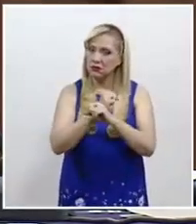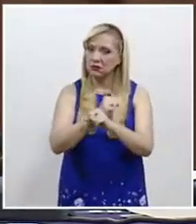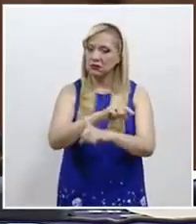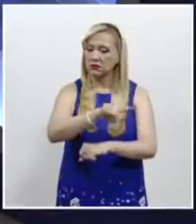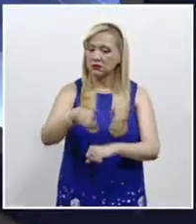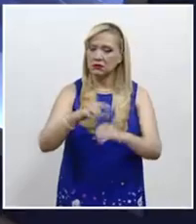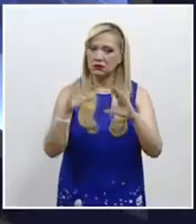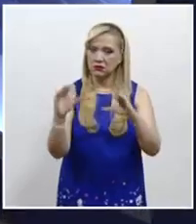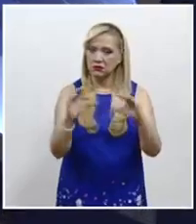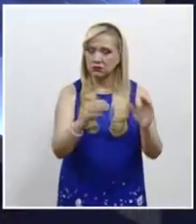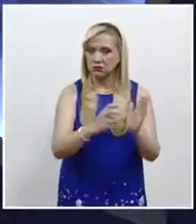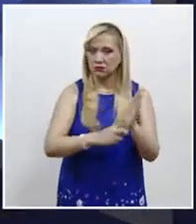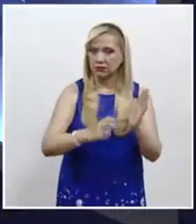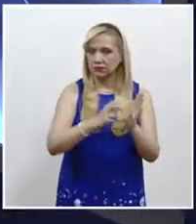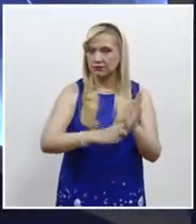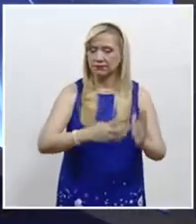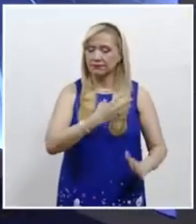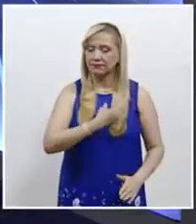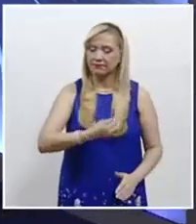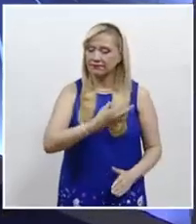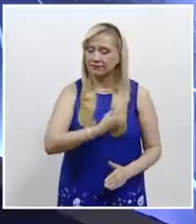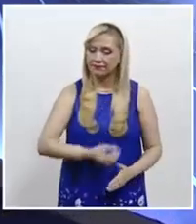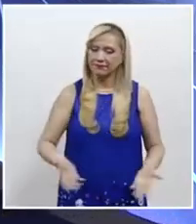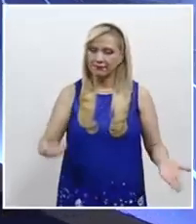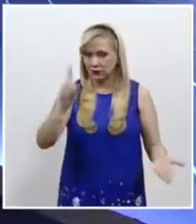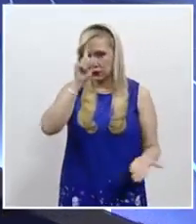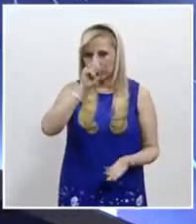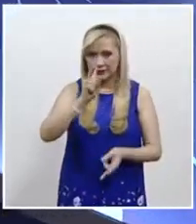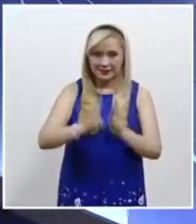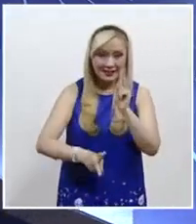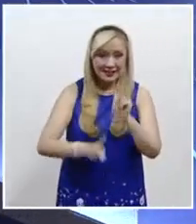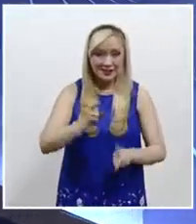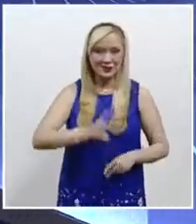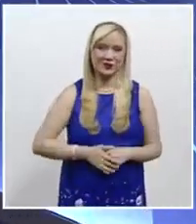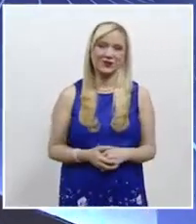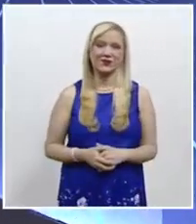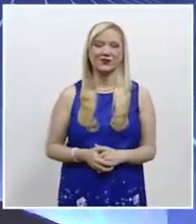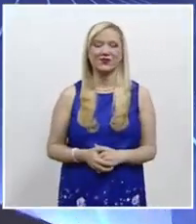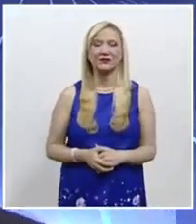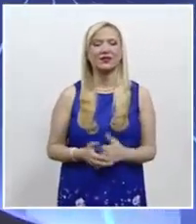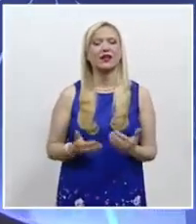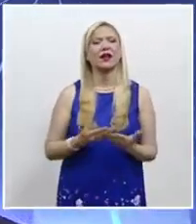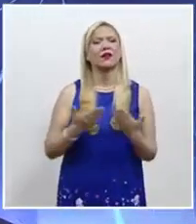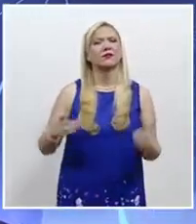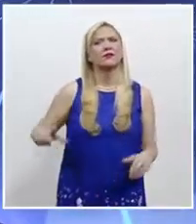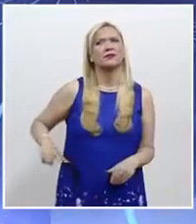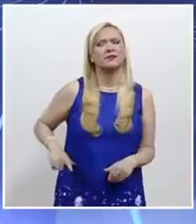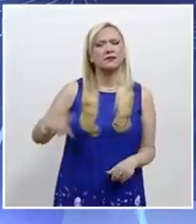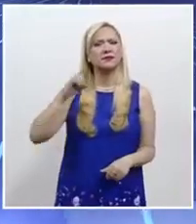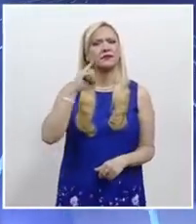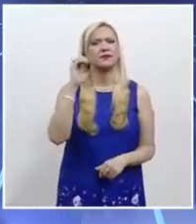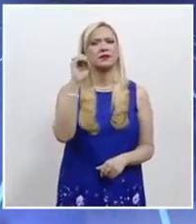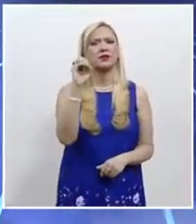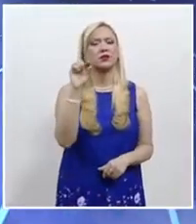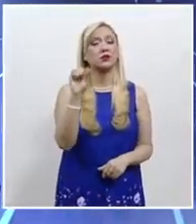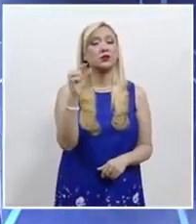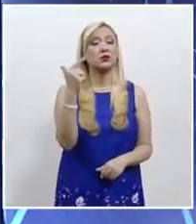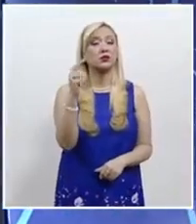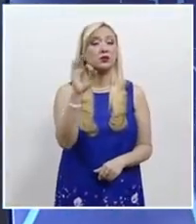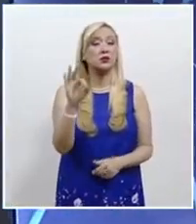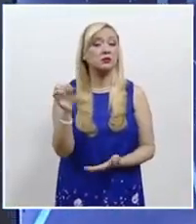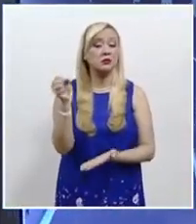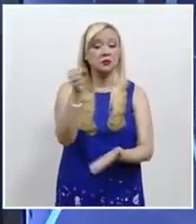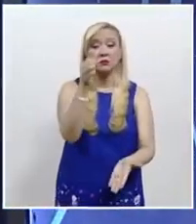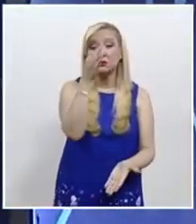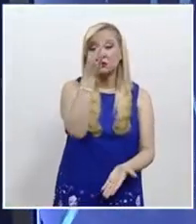Murillo. Y de acuerdo con indicadores en materia de salud, el gobierno solo destina el 0.7% del